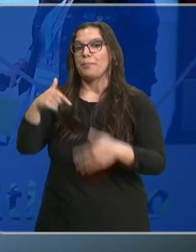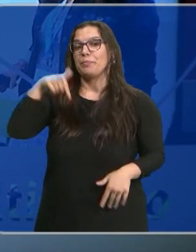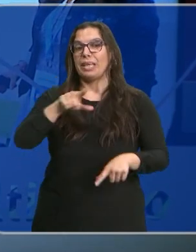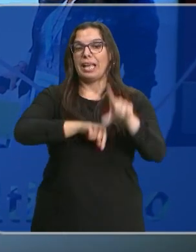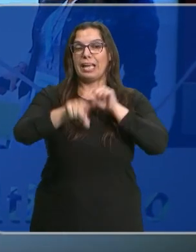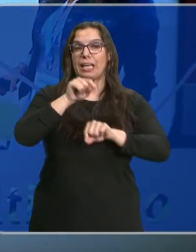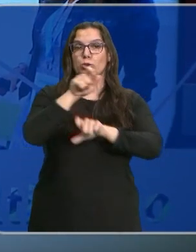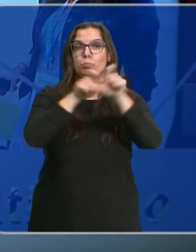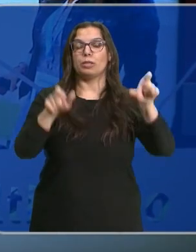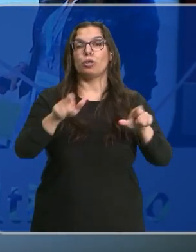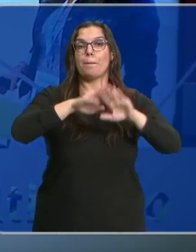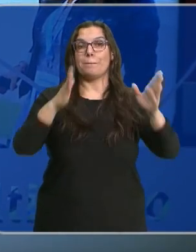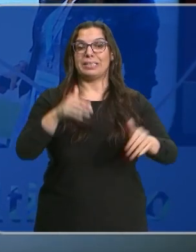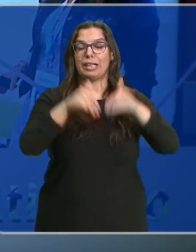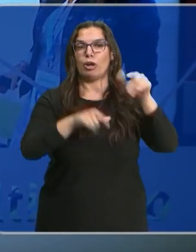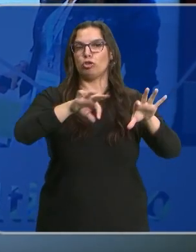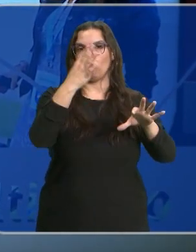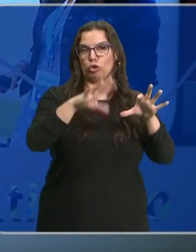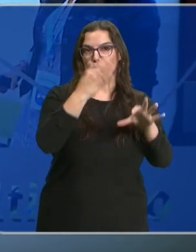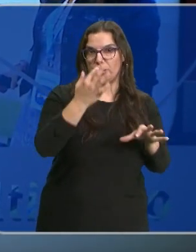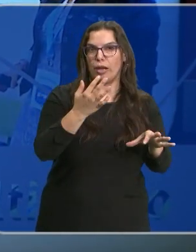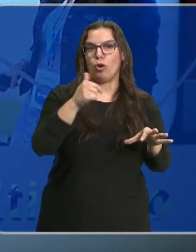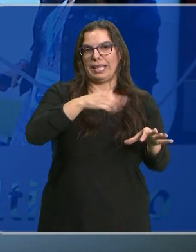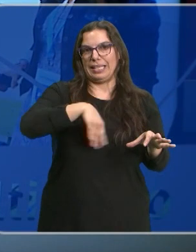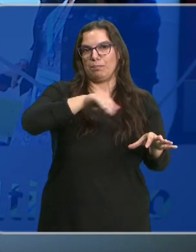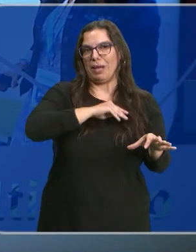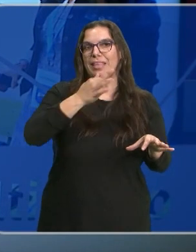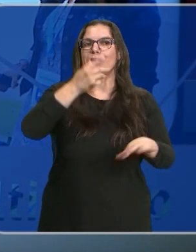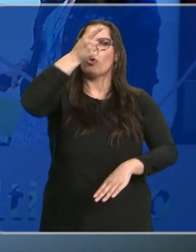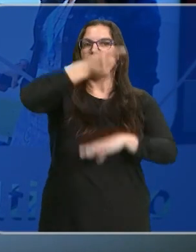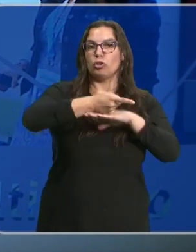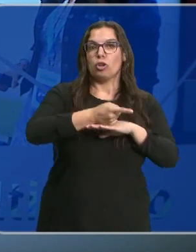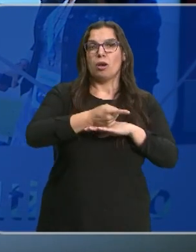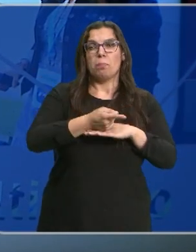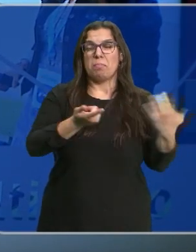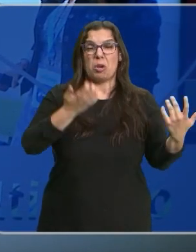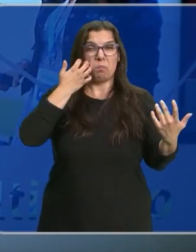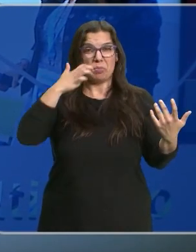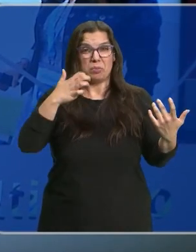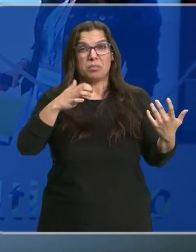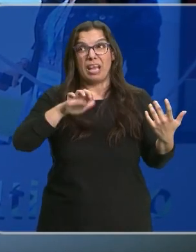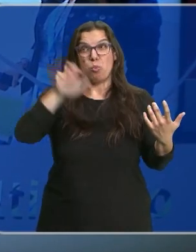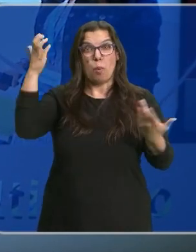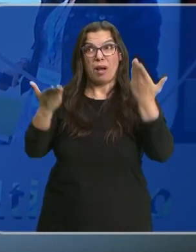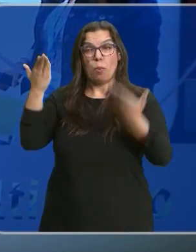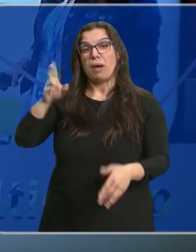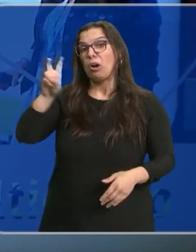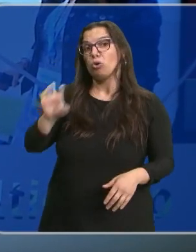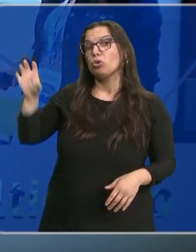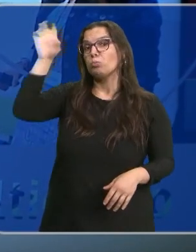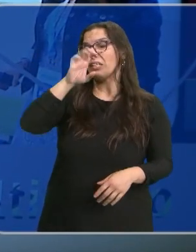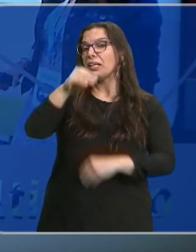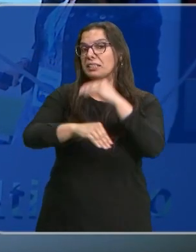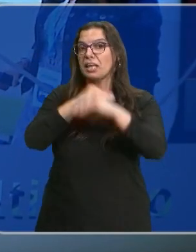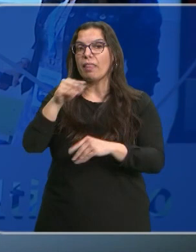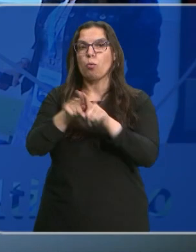elegimos a los miembros de las mesas electorales por sorteo y con carácter obligatorio, pero somos casi una excepción en Europa. En otros países